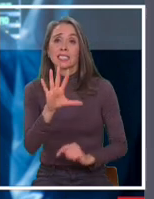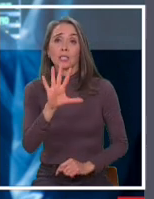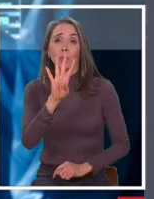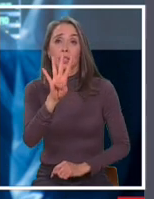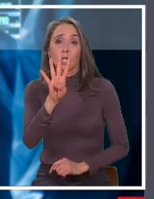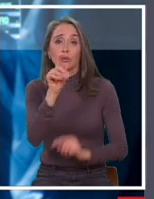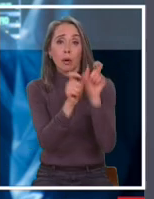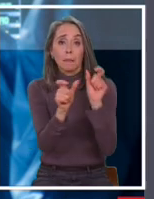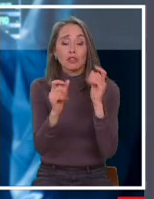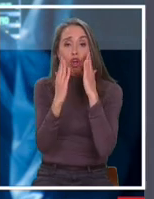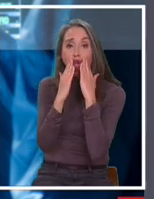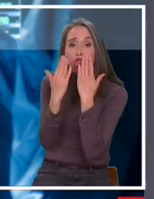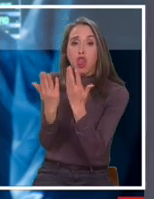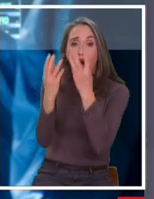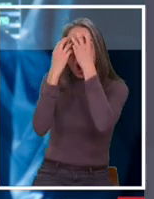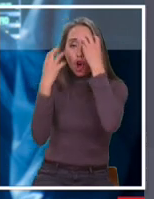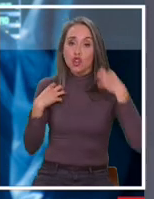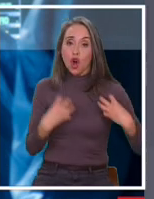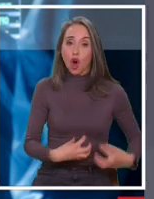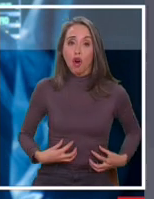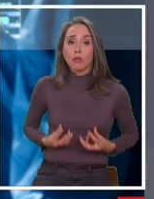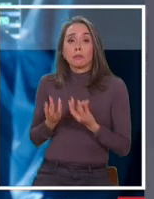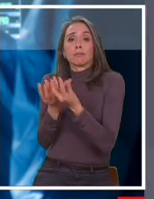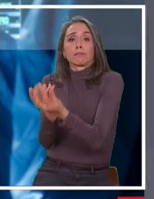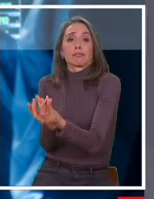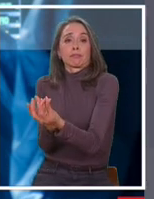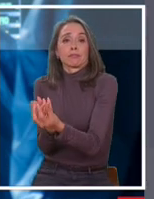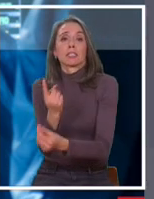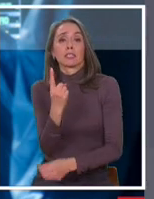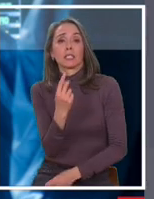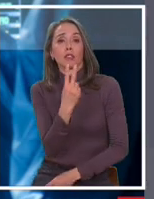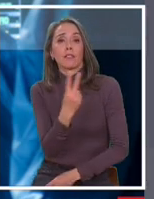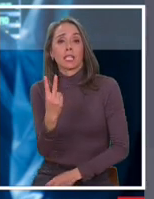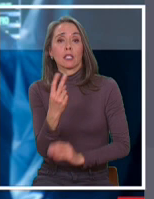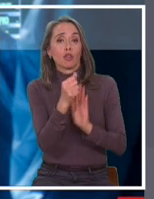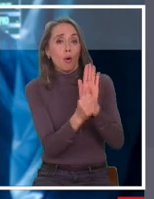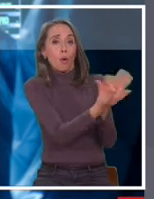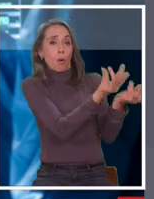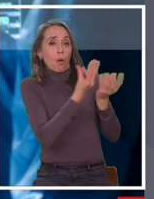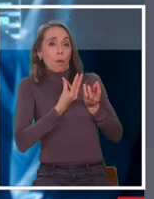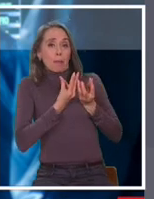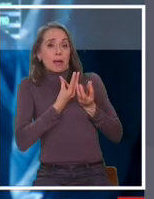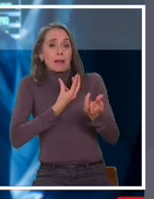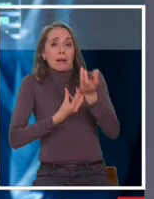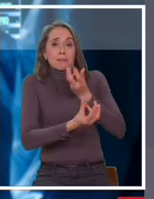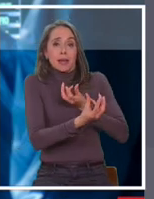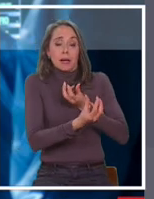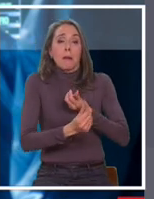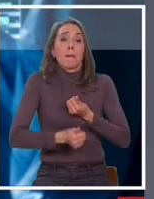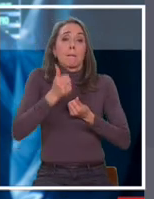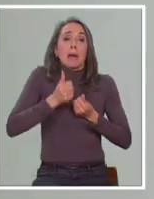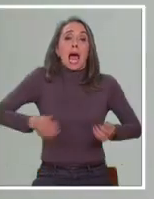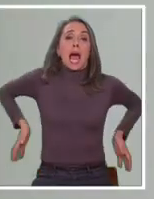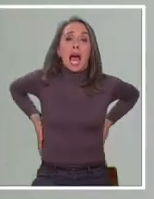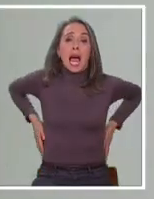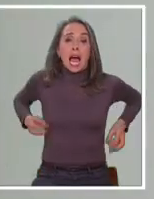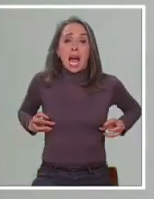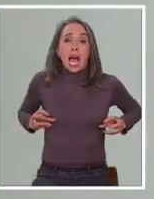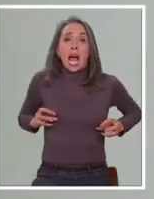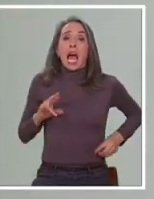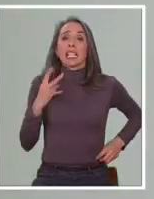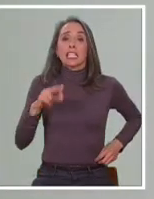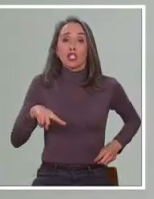54 donaciones multiorgánicas y 122 trasplantes, principalmente de riñón. El trasplante